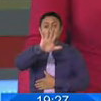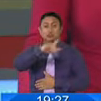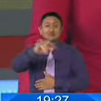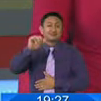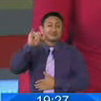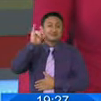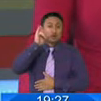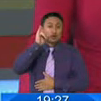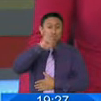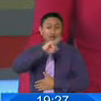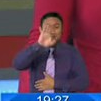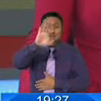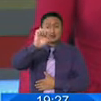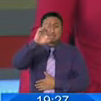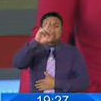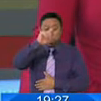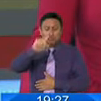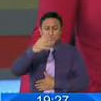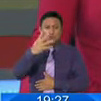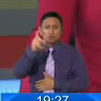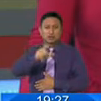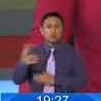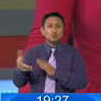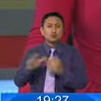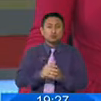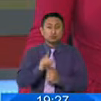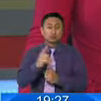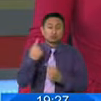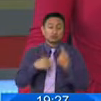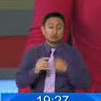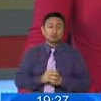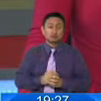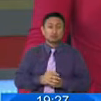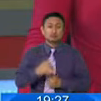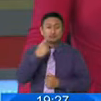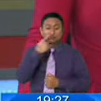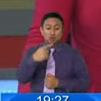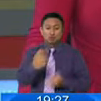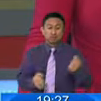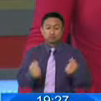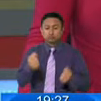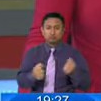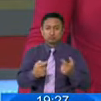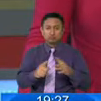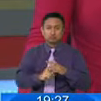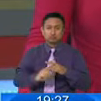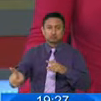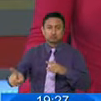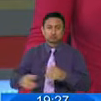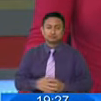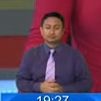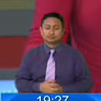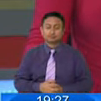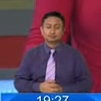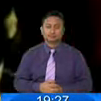con Tambillo dejó 4 personas fallecidas y una herida. El conductor del camión implicado desapareció del